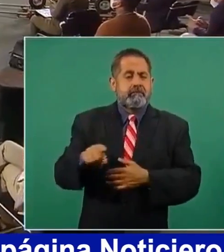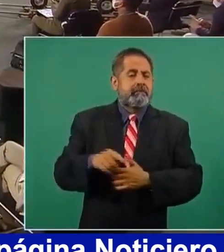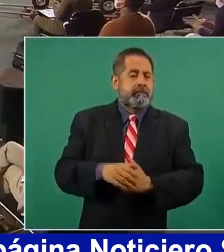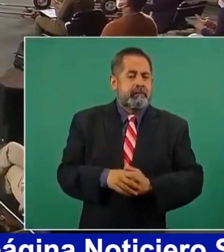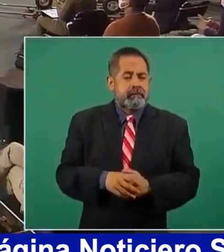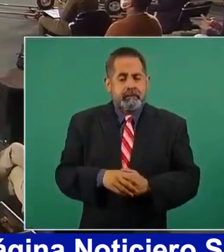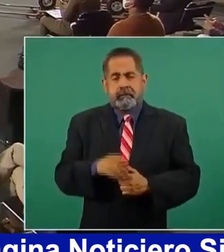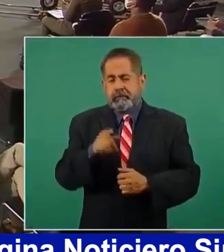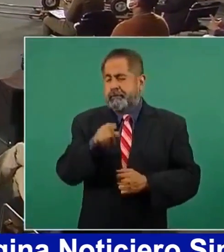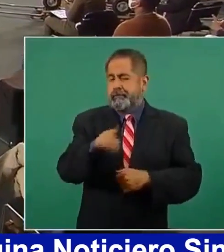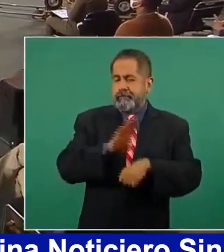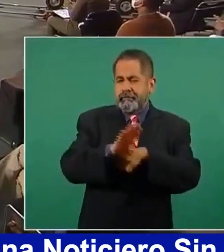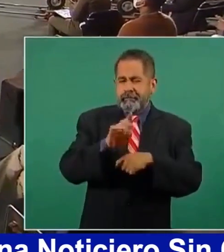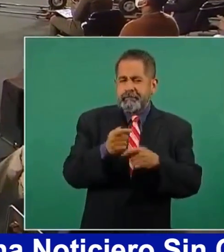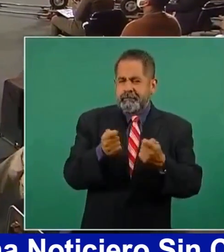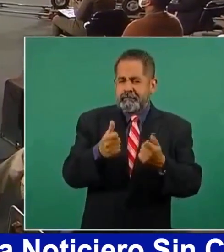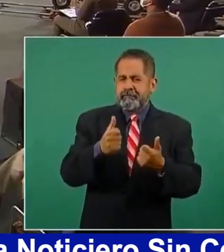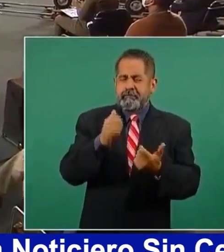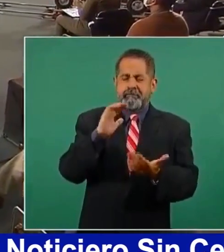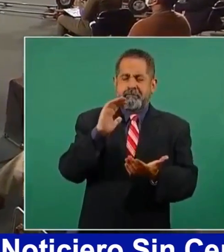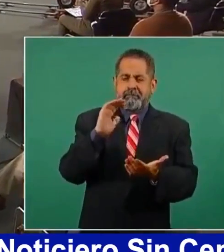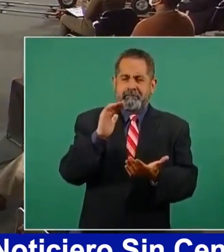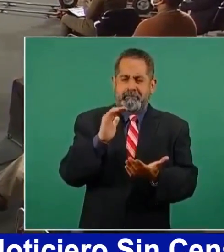han disminuido los contagios,